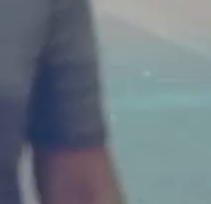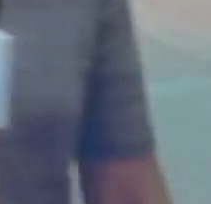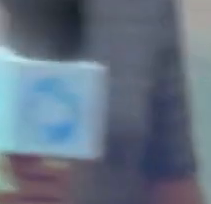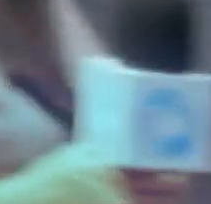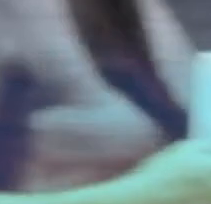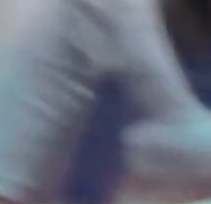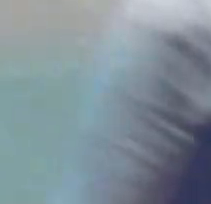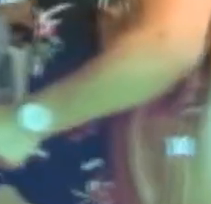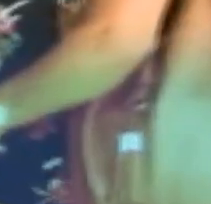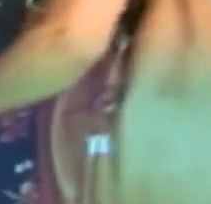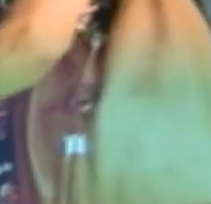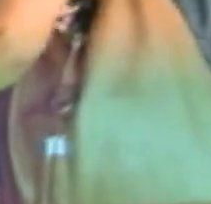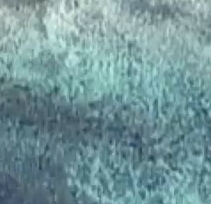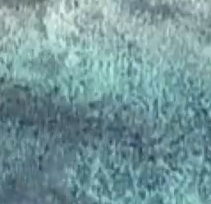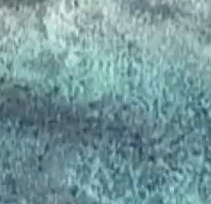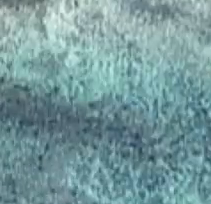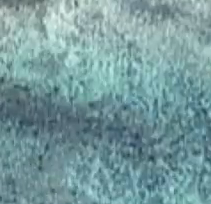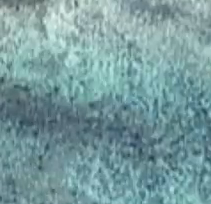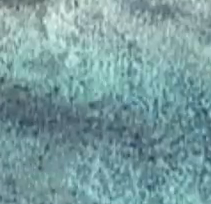Profundidad.